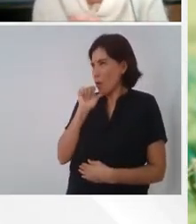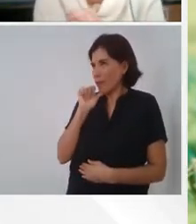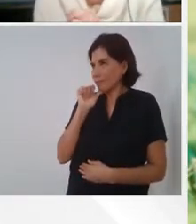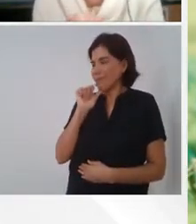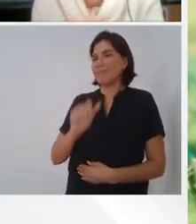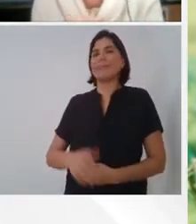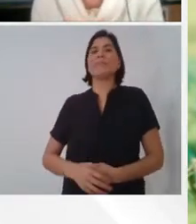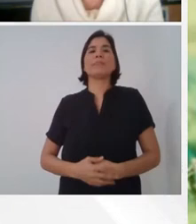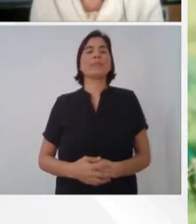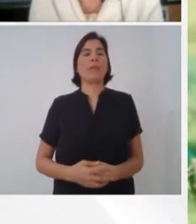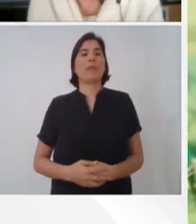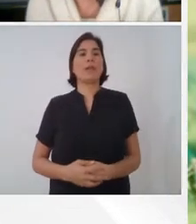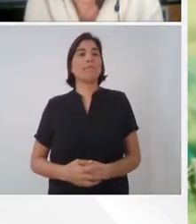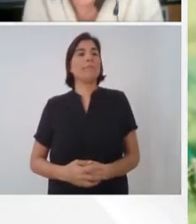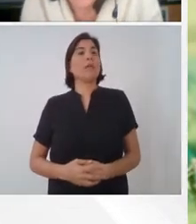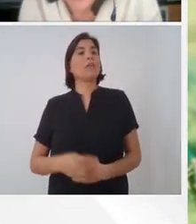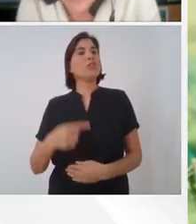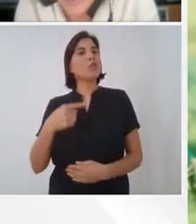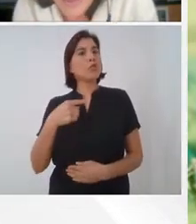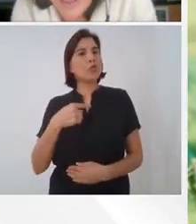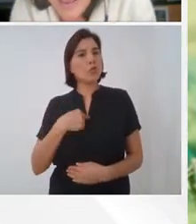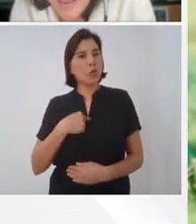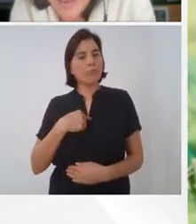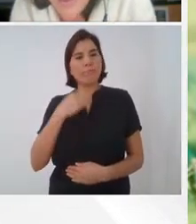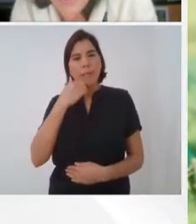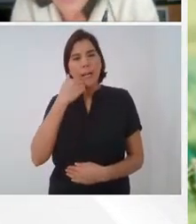compartan sus reflexiones.